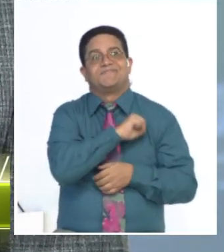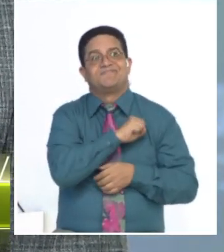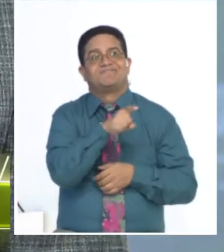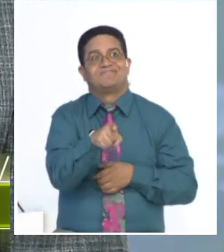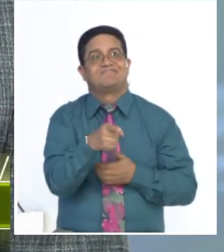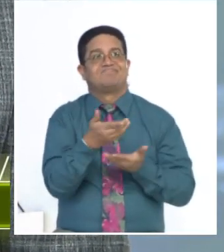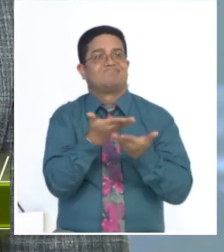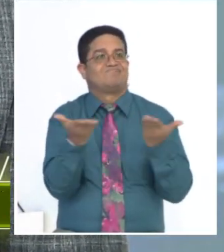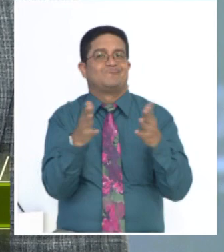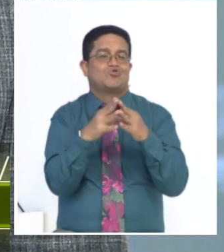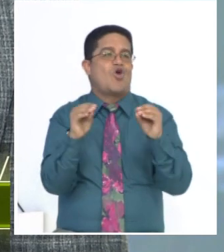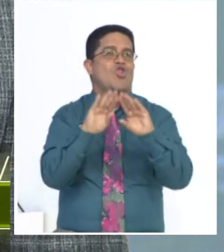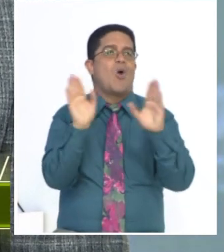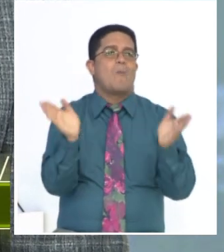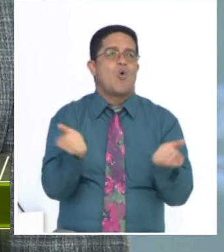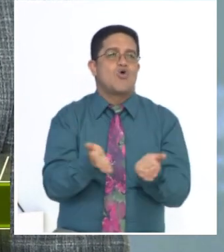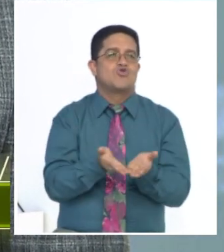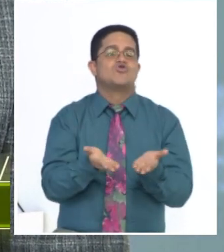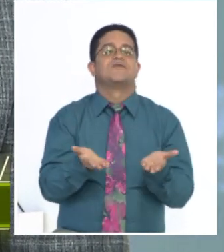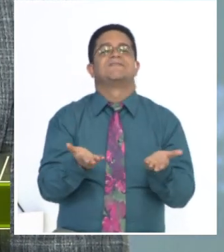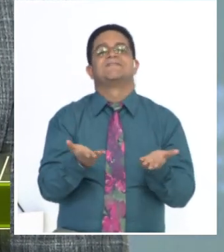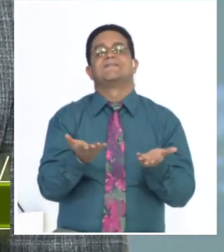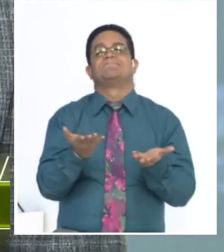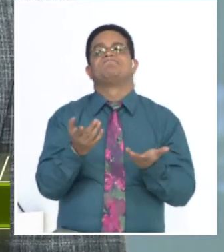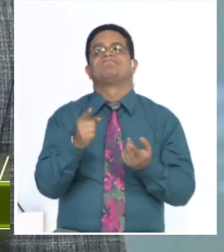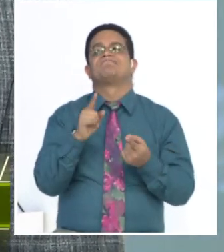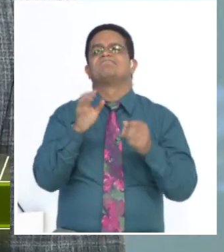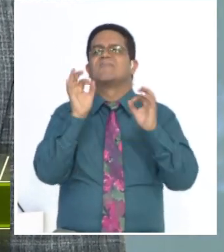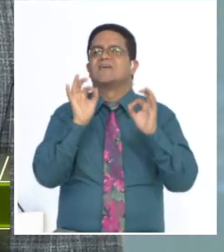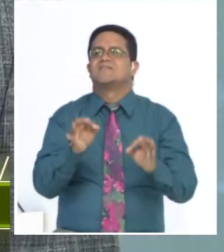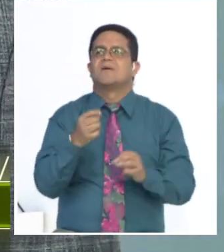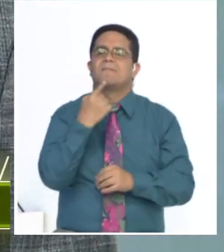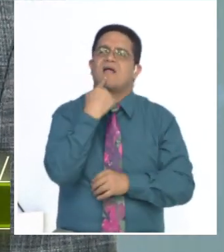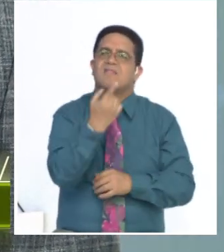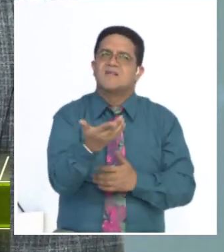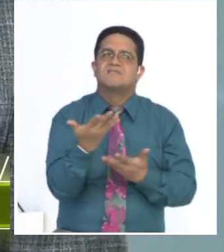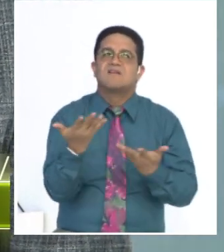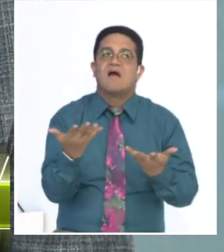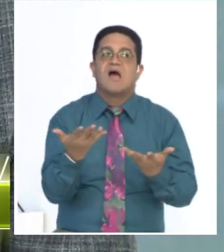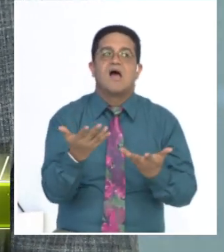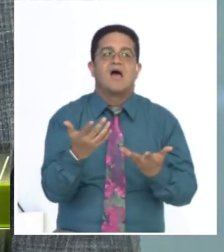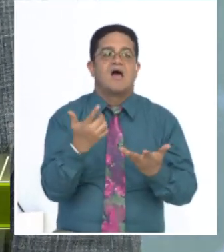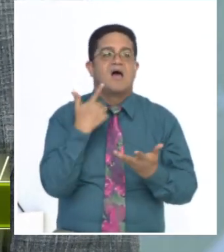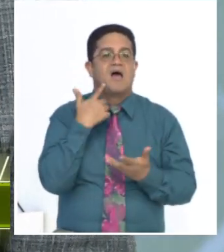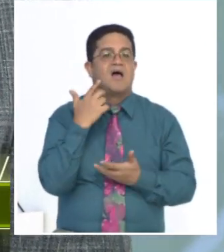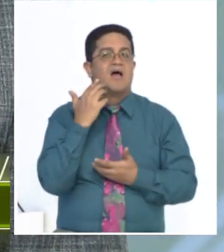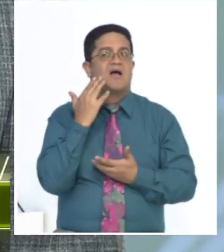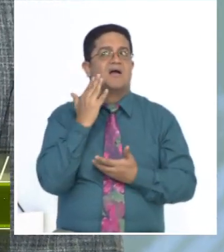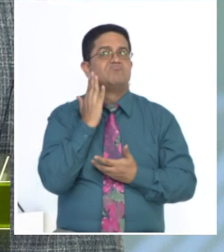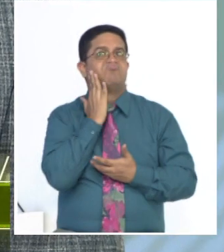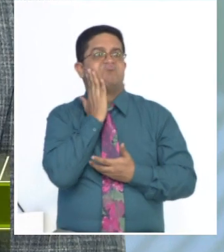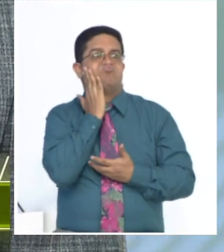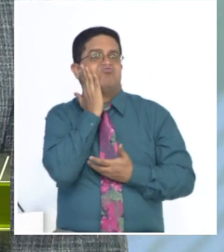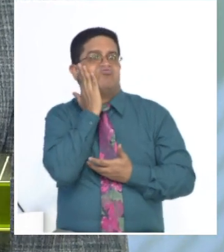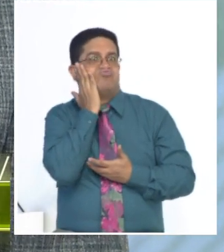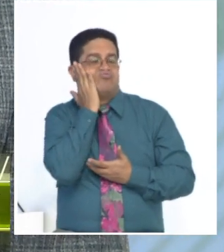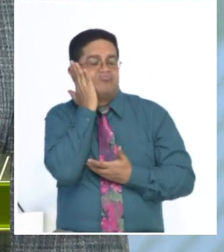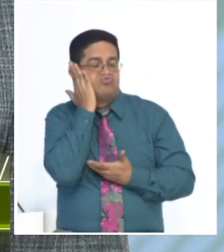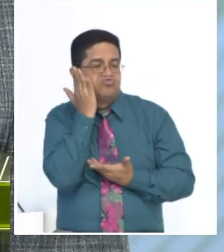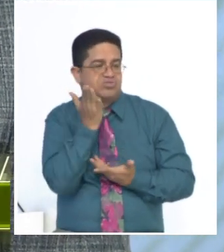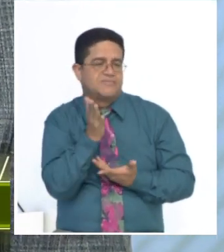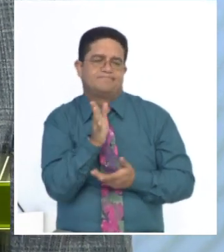parte del mundo, ¿no? El hecho y lo que siempre suele decirse, se pasaron de anestesia, eso no existe, ¿ok? Eso está